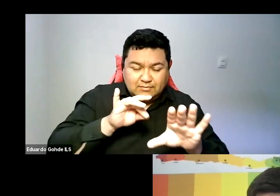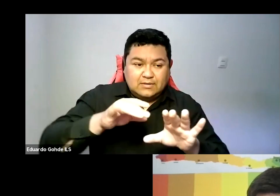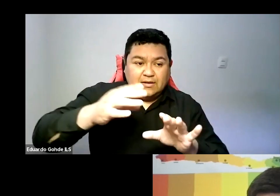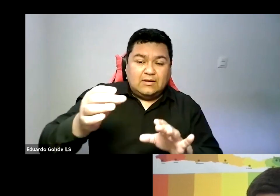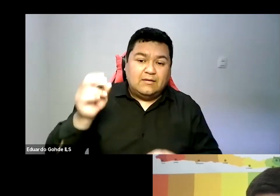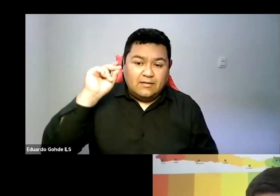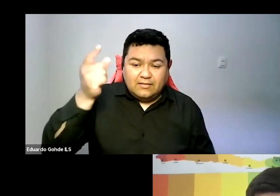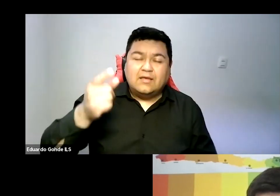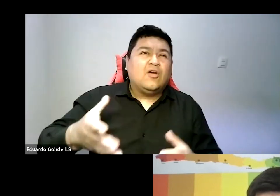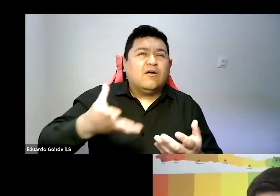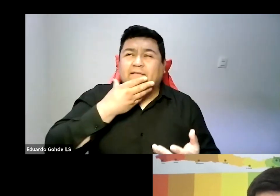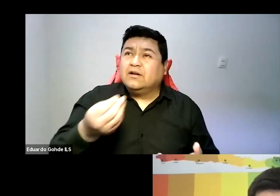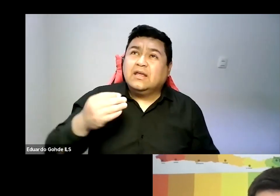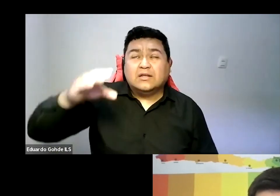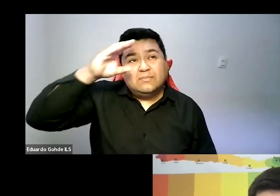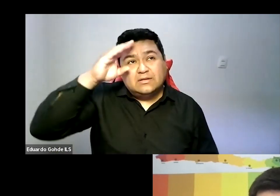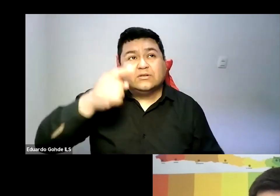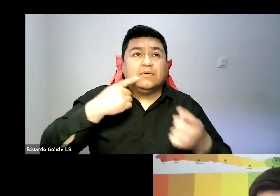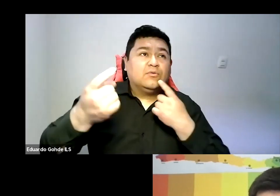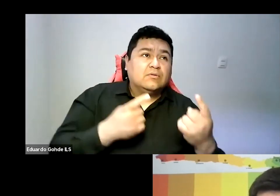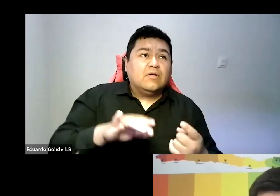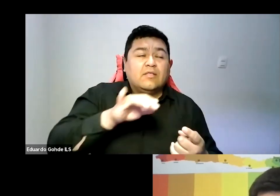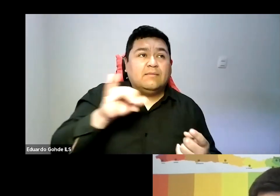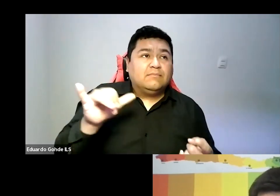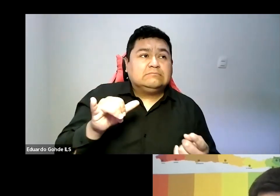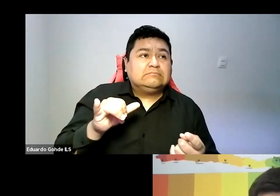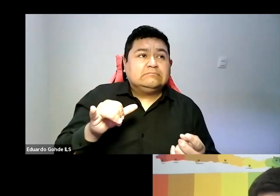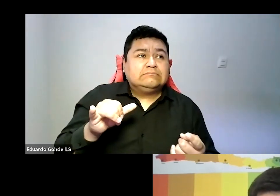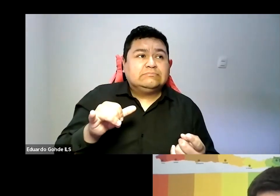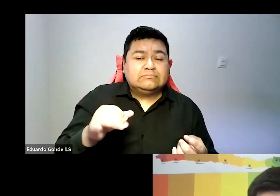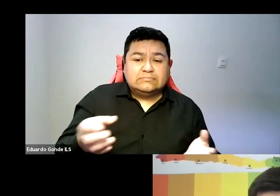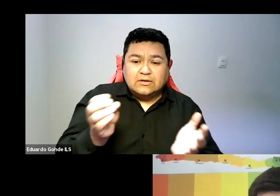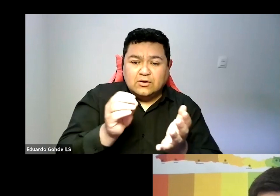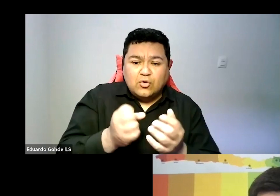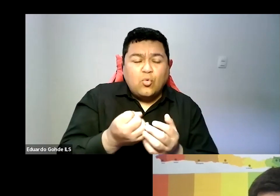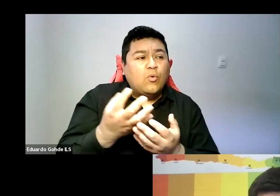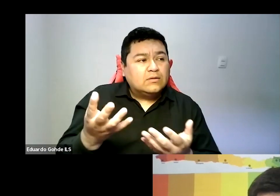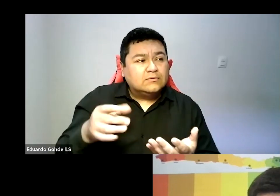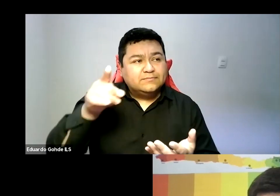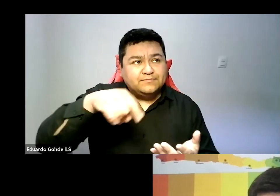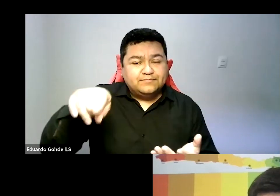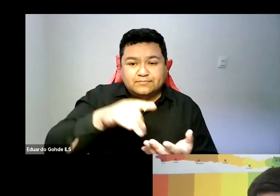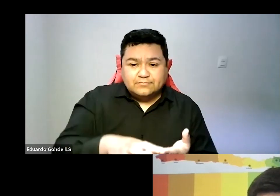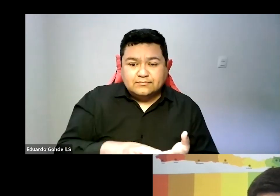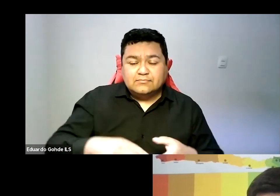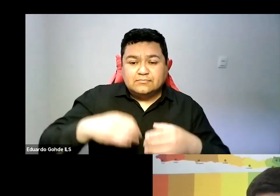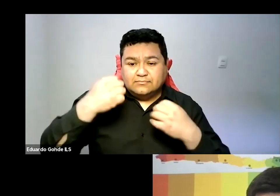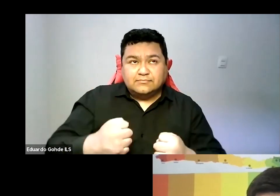hicimos algo maravilloso y preguntamos, después hicimos un experimento, ¿cuánto de eso se logra